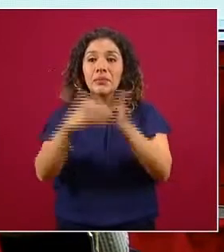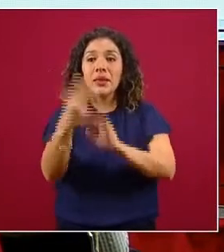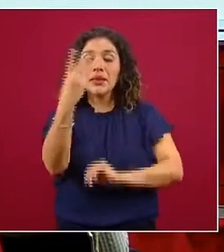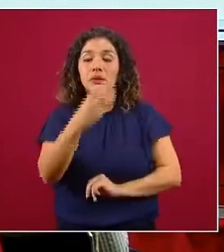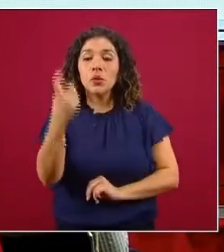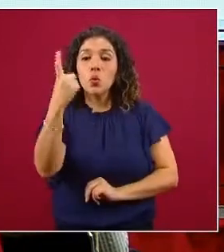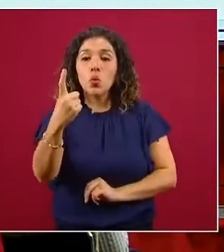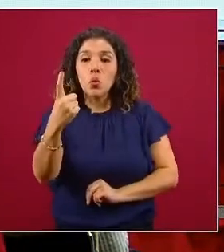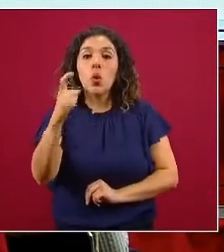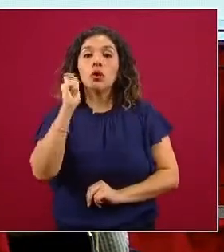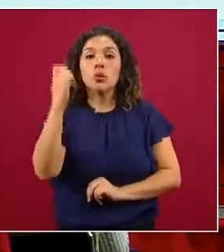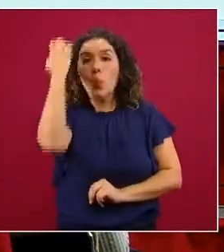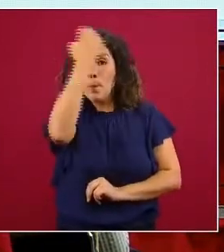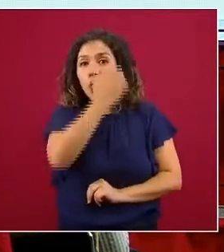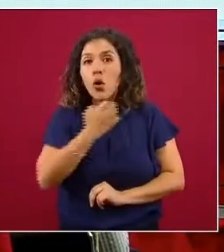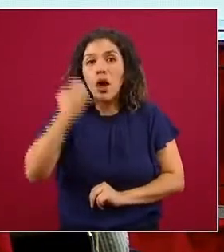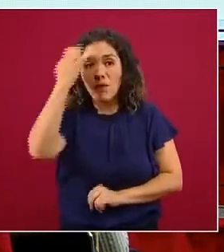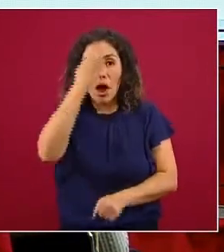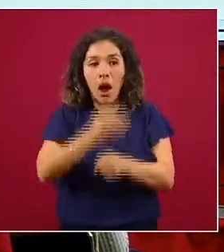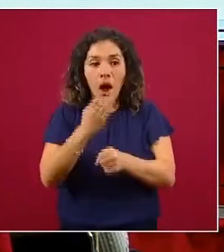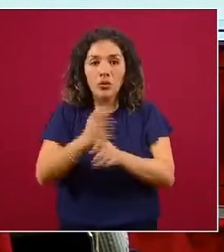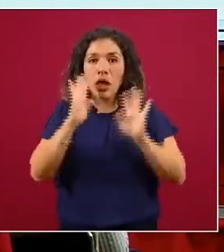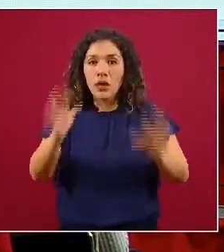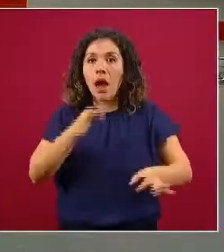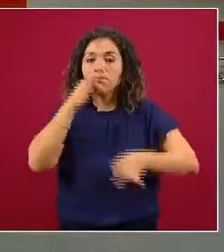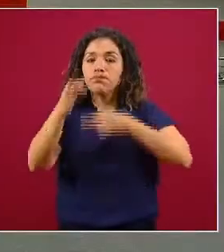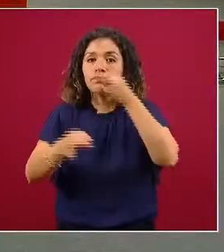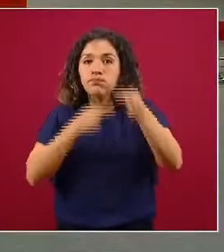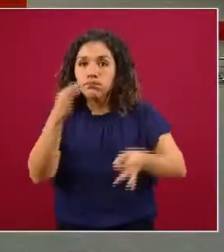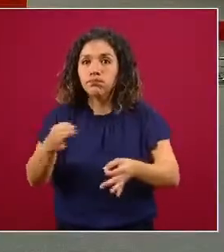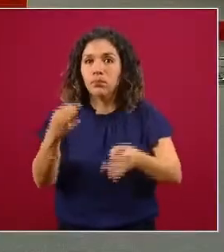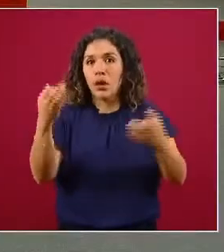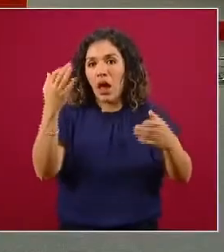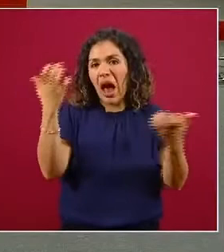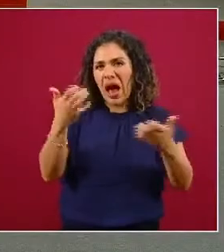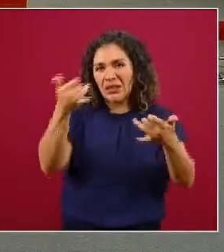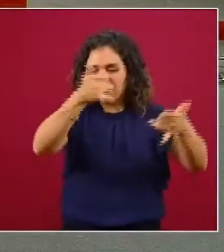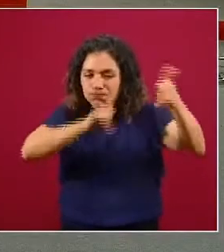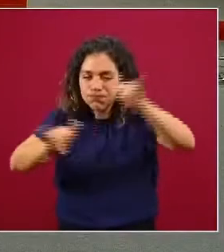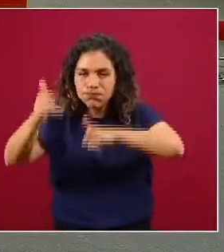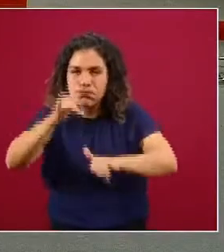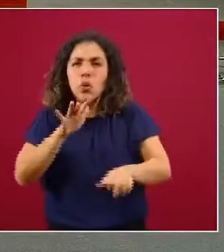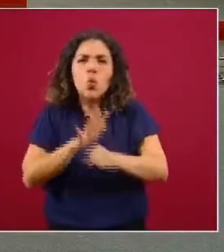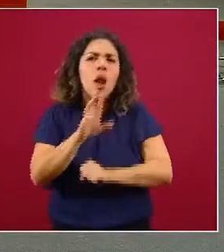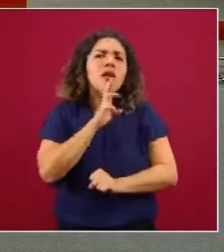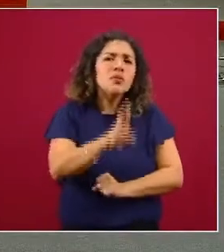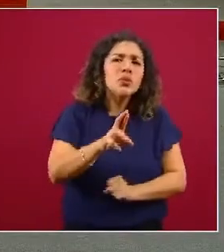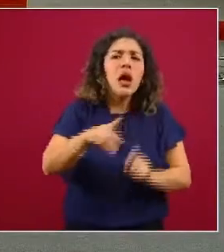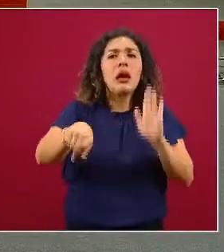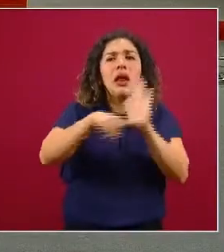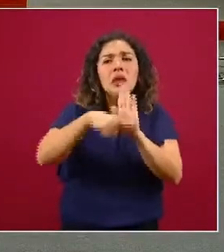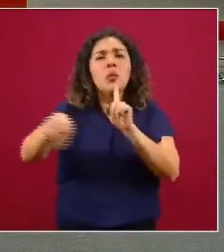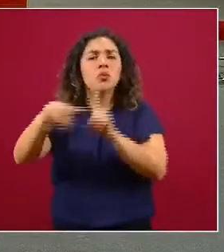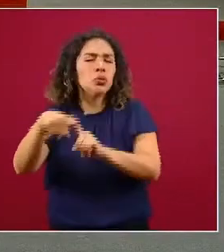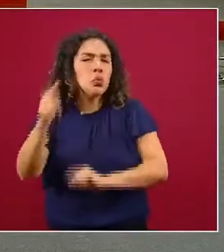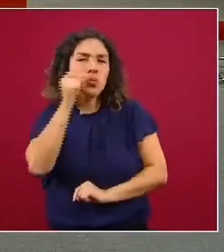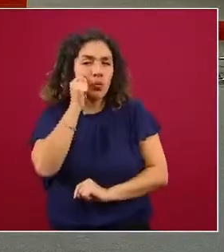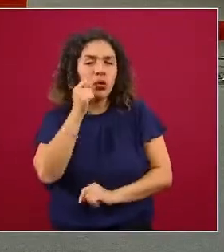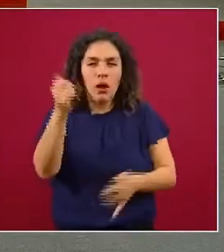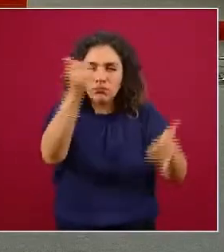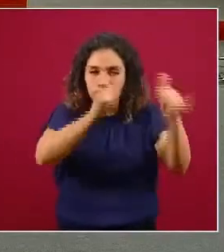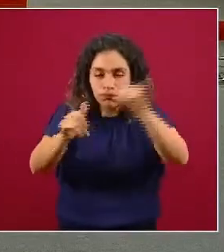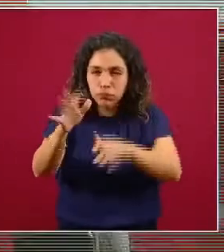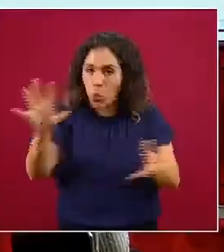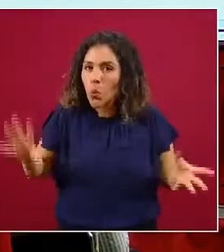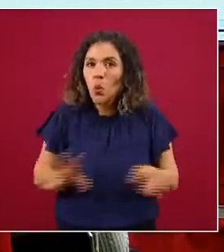713,301 son las pruebas que hasta el momento se han reportado como procesadas, independientemente del resultado que hayan tenido.